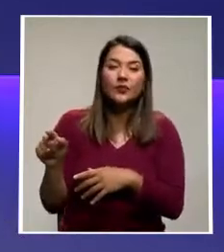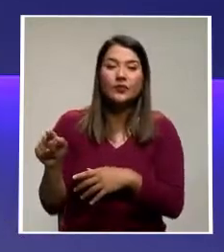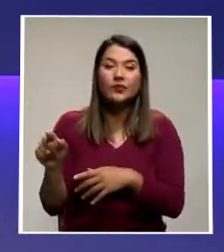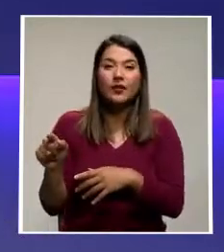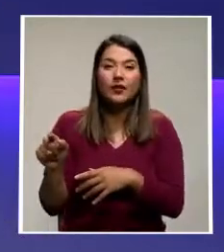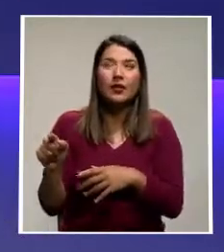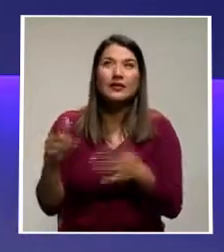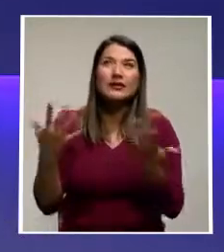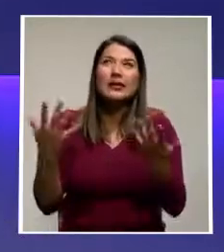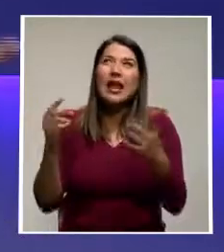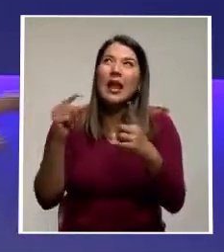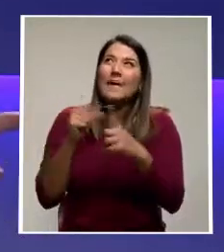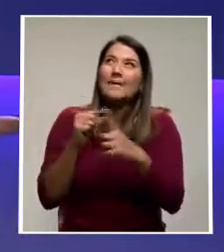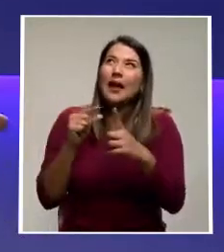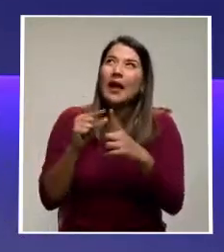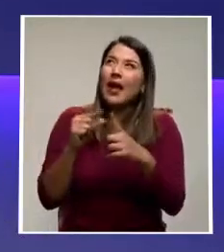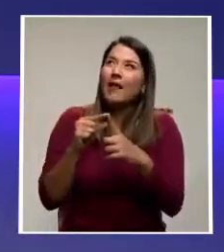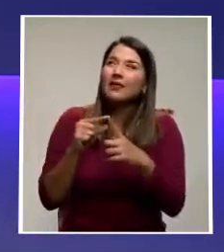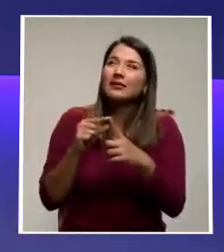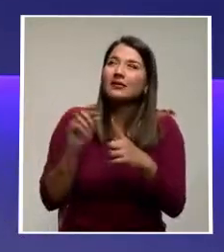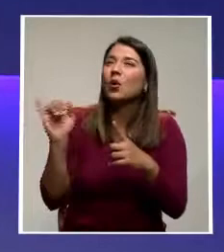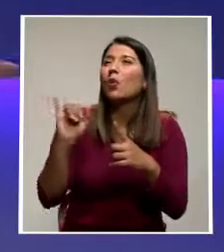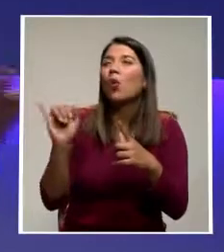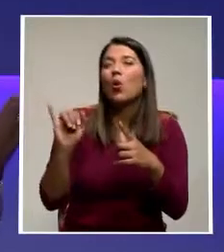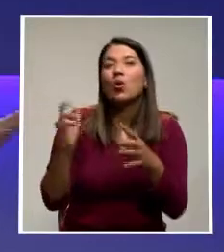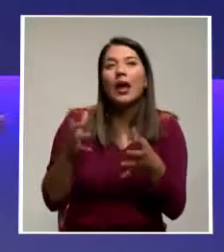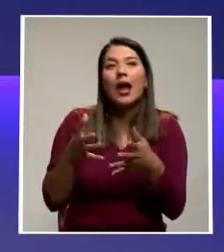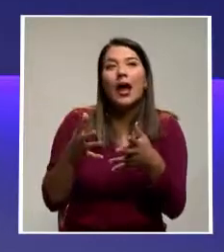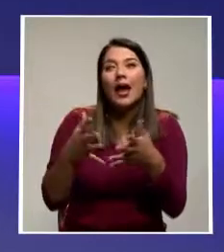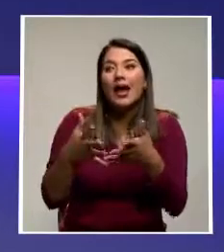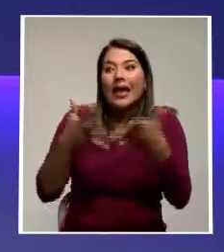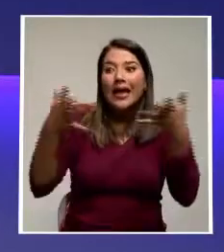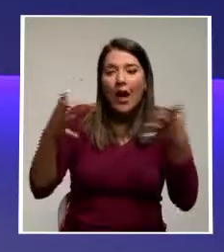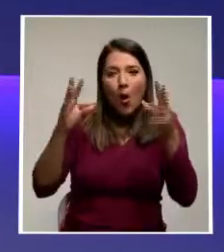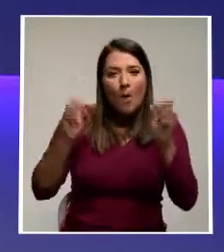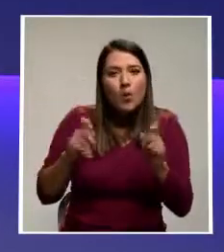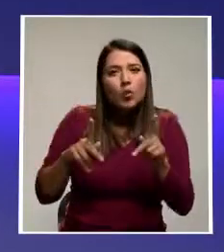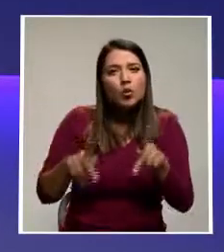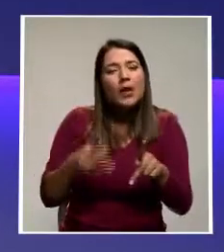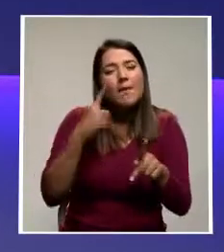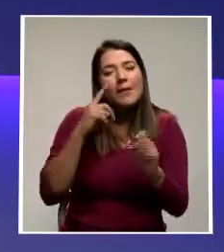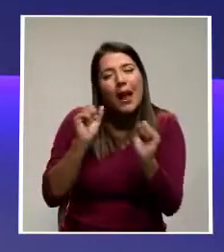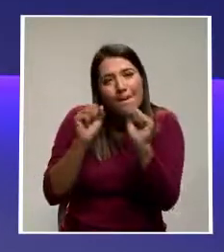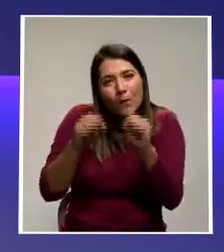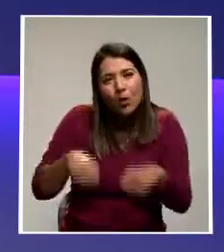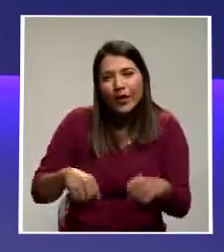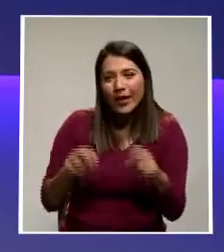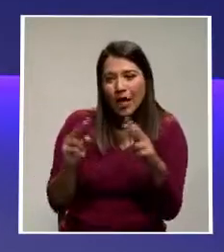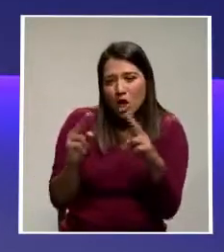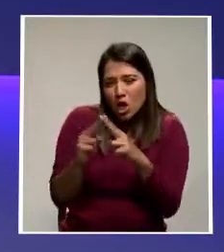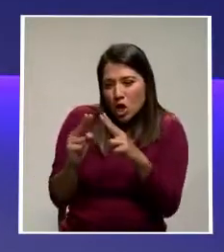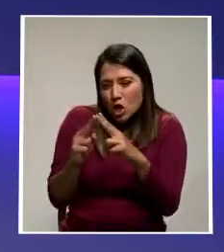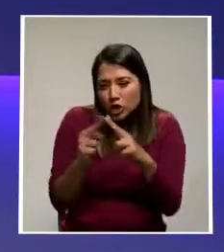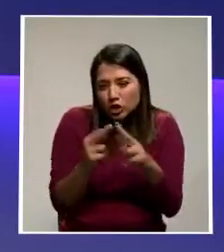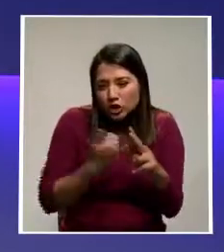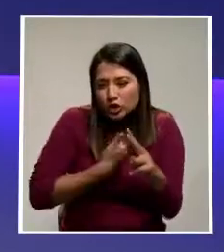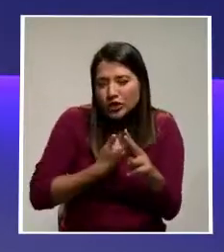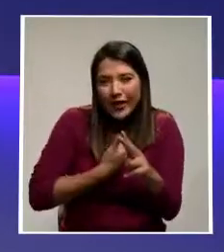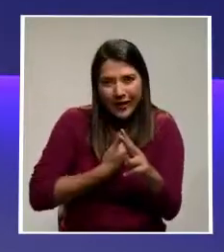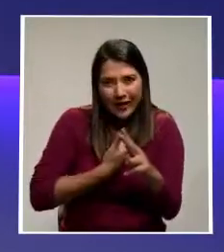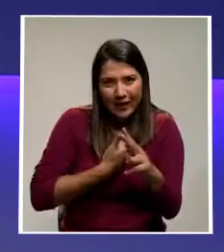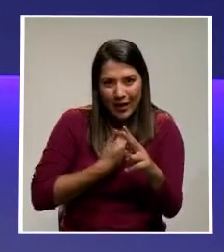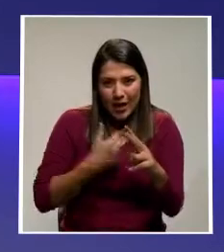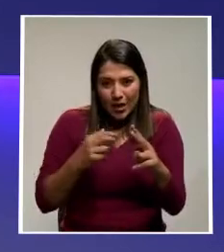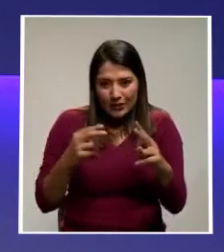que la palabra, bueno, sí, herramienta para conocernos, para saber de qué se trata estar vivos y de qué se trata esta aventura